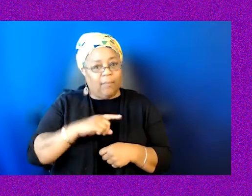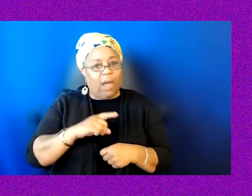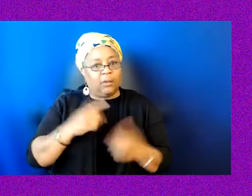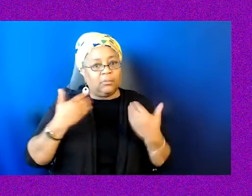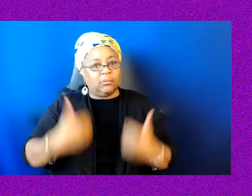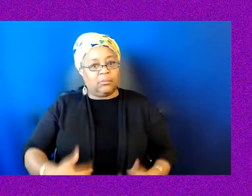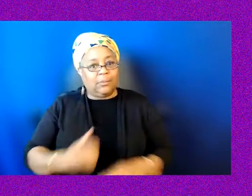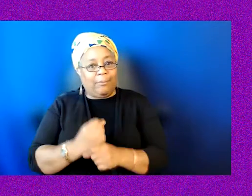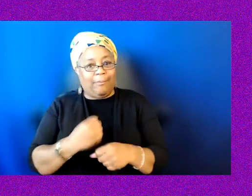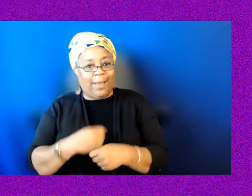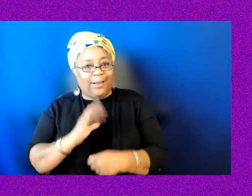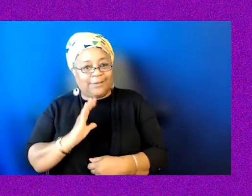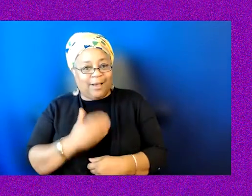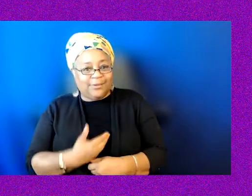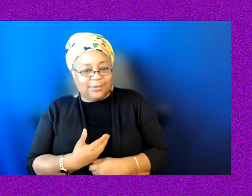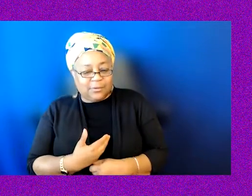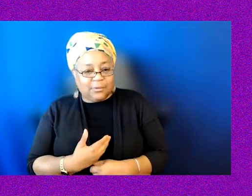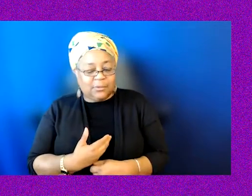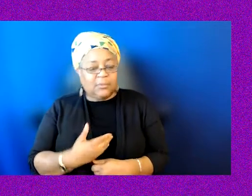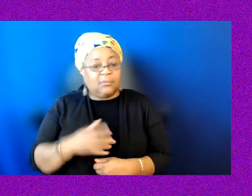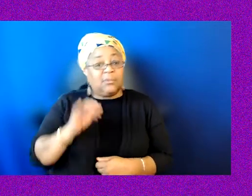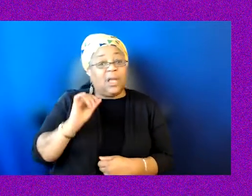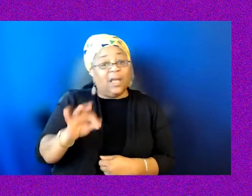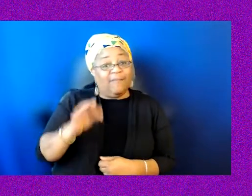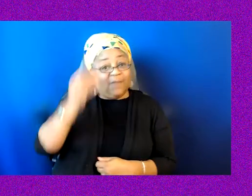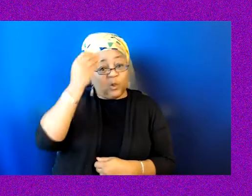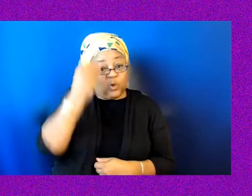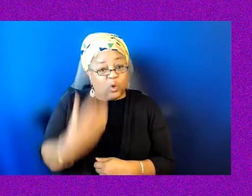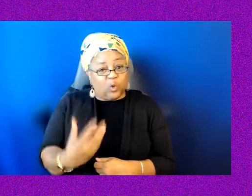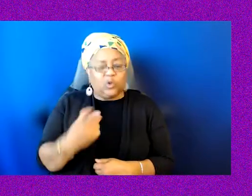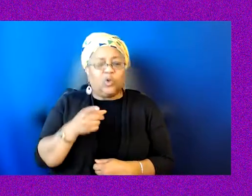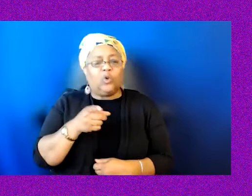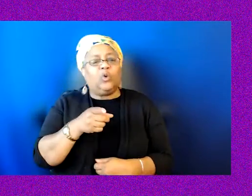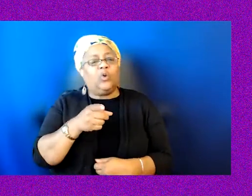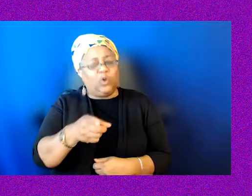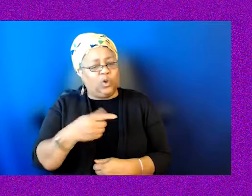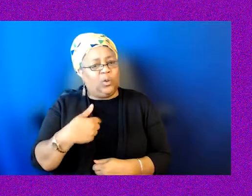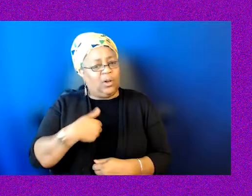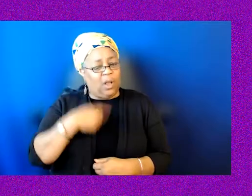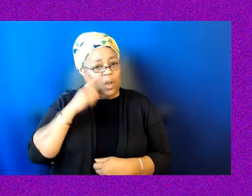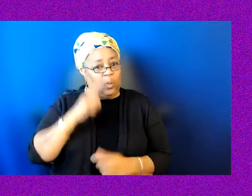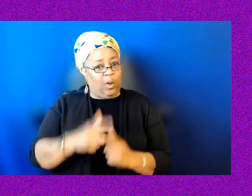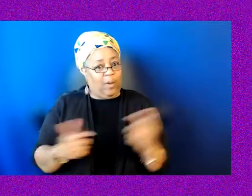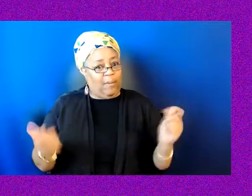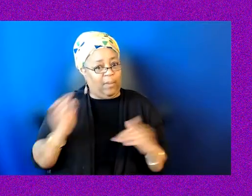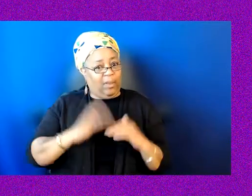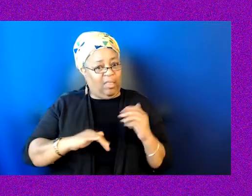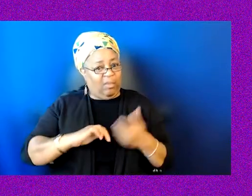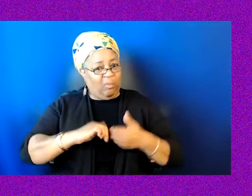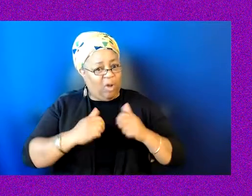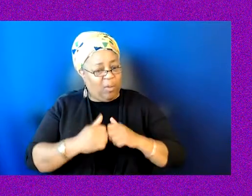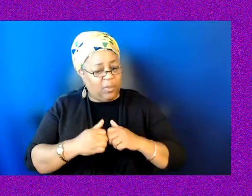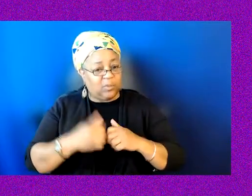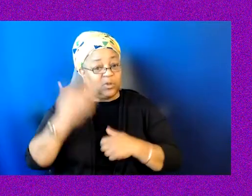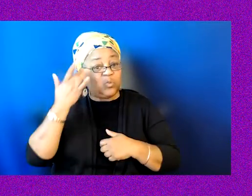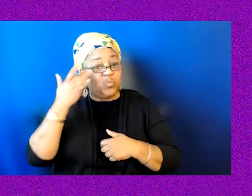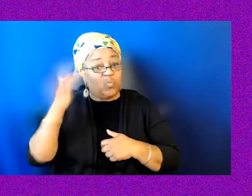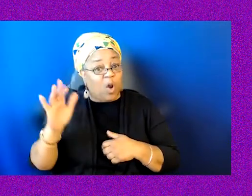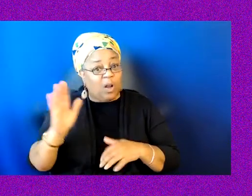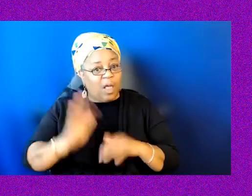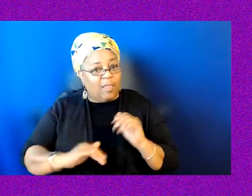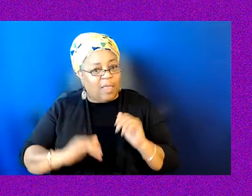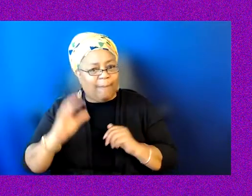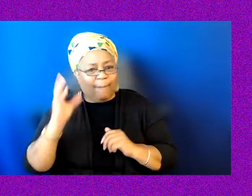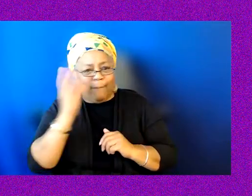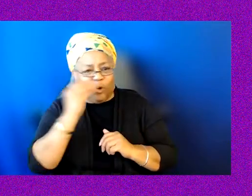sino algo del cual estamos compuestos? ¿Qué tal si le dijera que usted y yo somos más grandes que los problemas, más